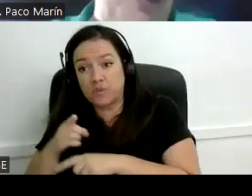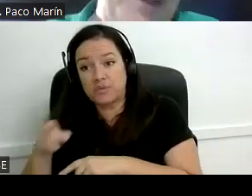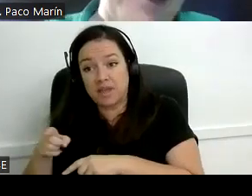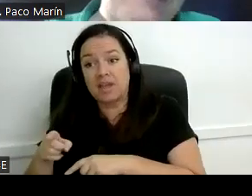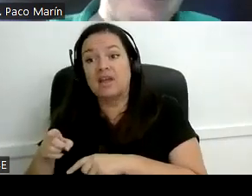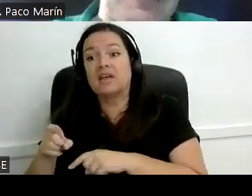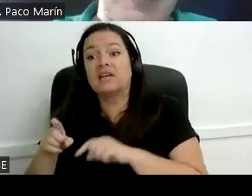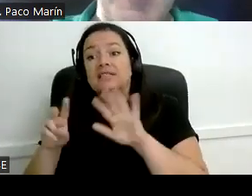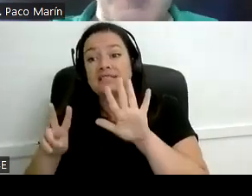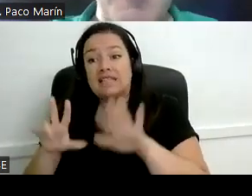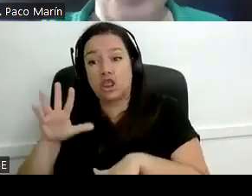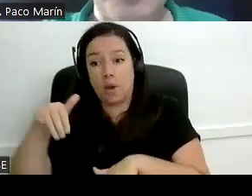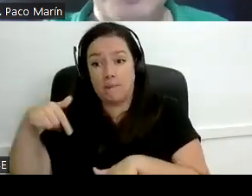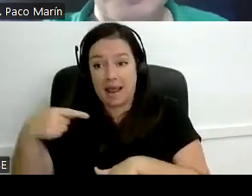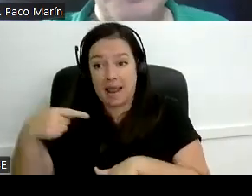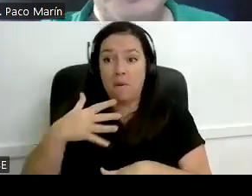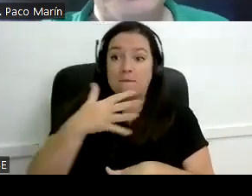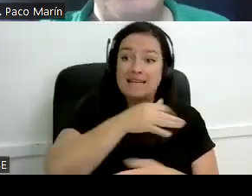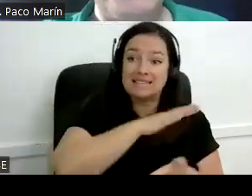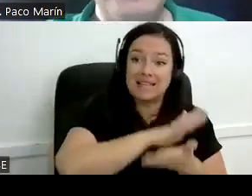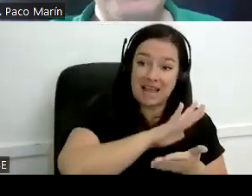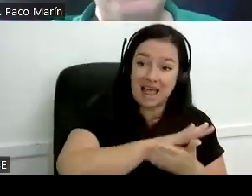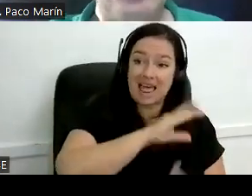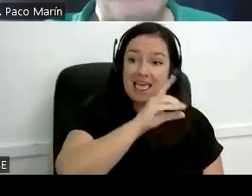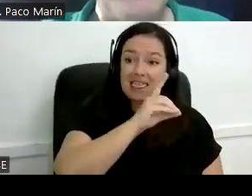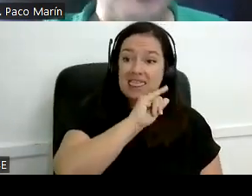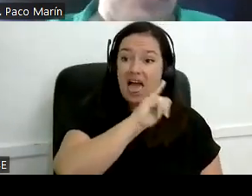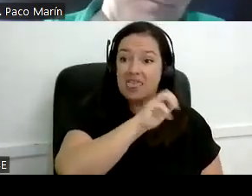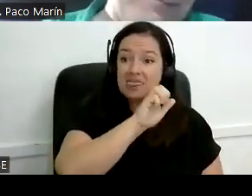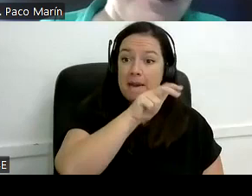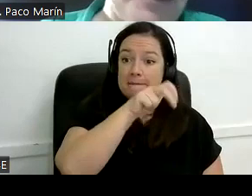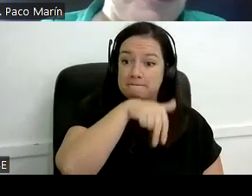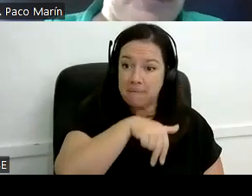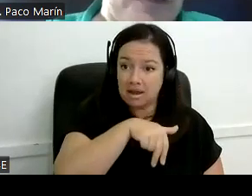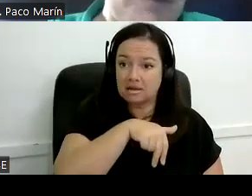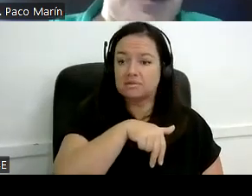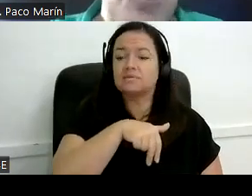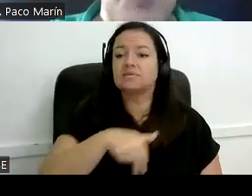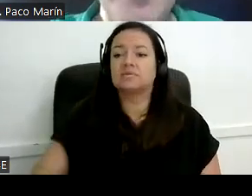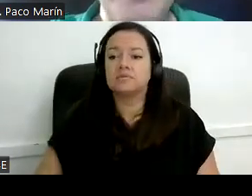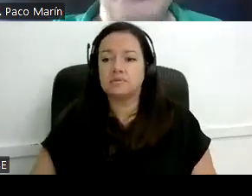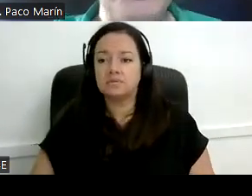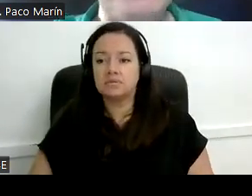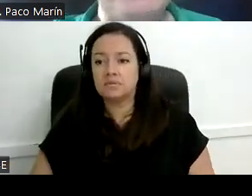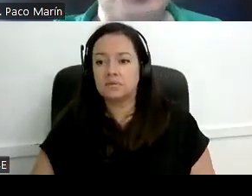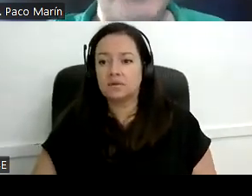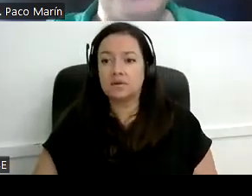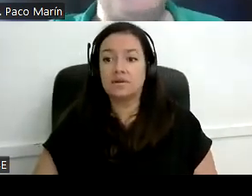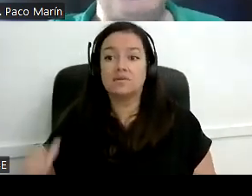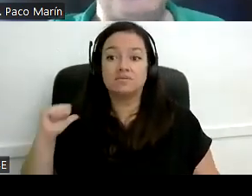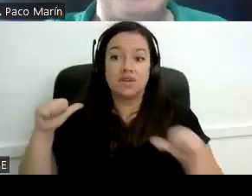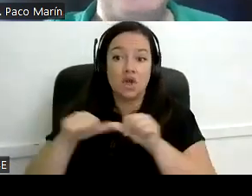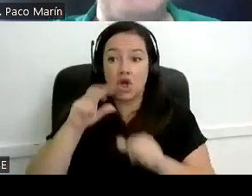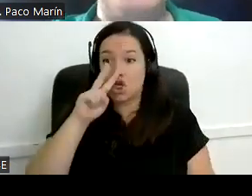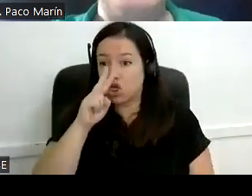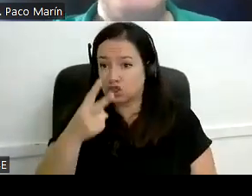y Olfidal, que sería el lorazepam que habíamos comentado antes, 2,5 comprimidos, entiendo, o sea, 2,5 miligramos durante 2 años y se